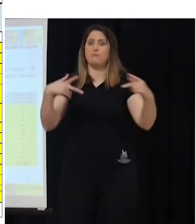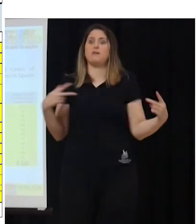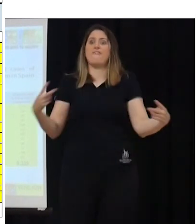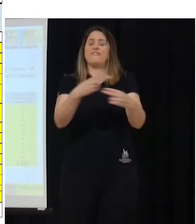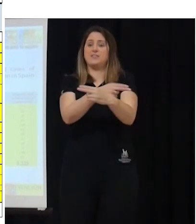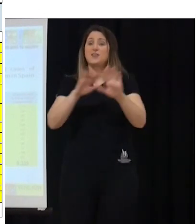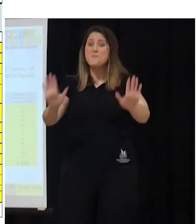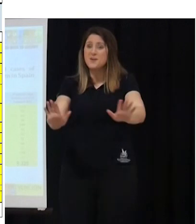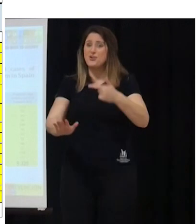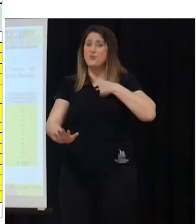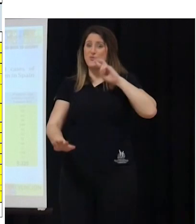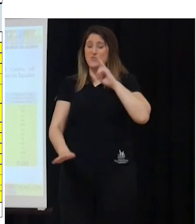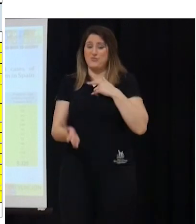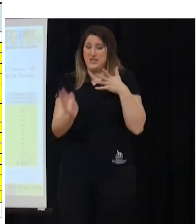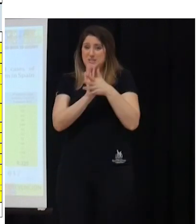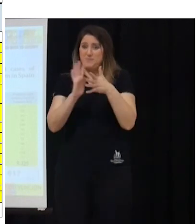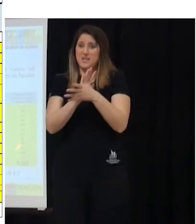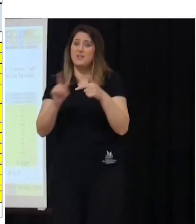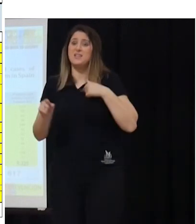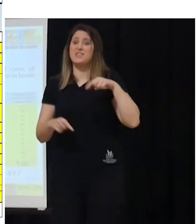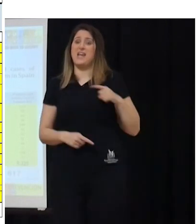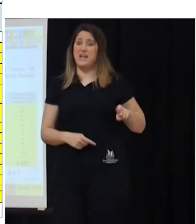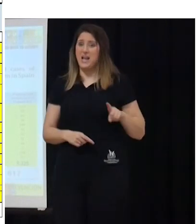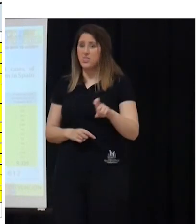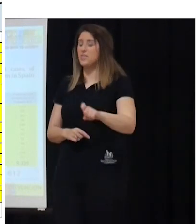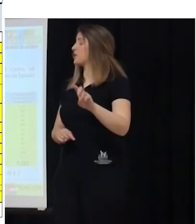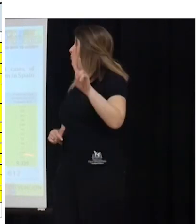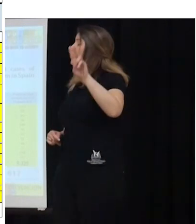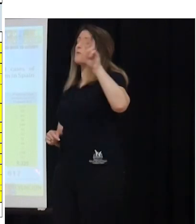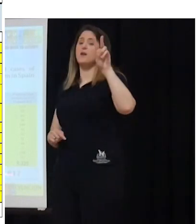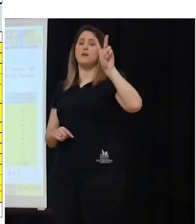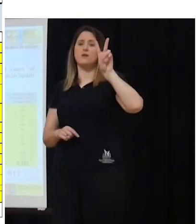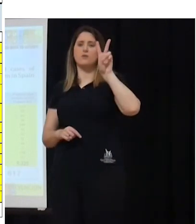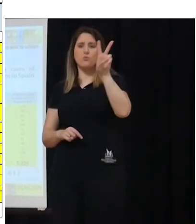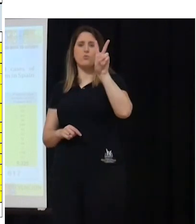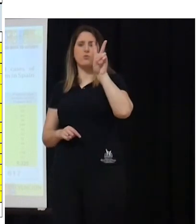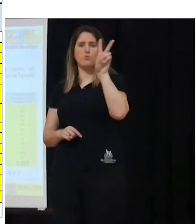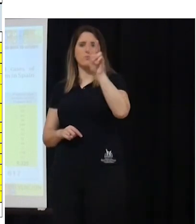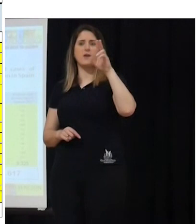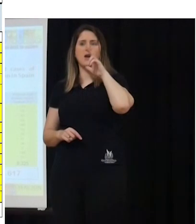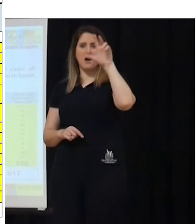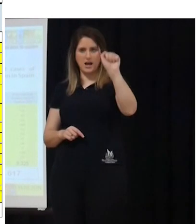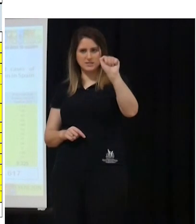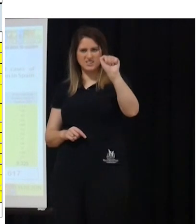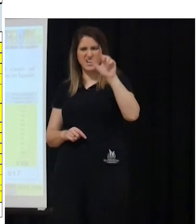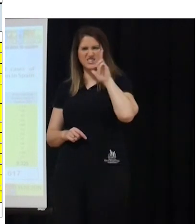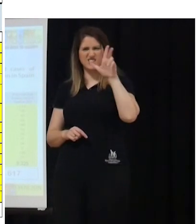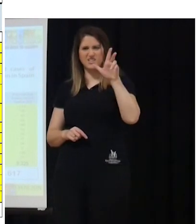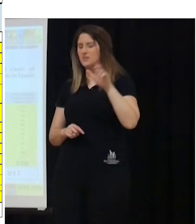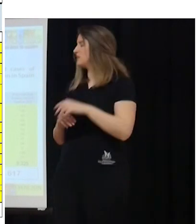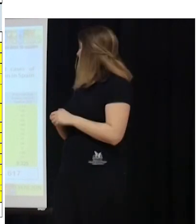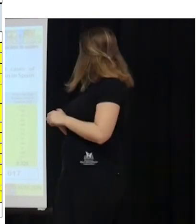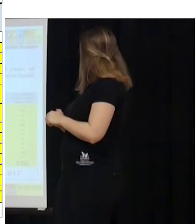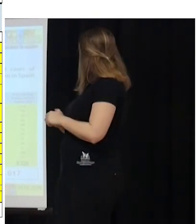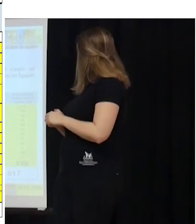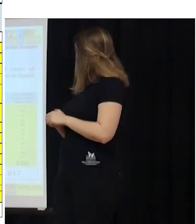eso, cuando hablamos de cánceres VPH, aparece una mayor frecuencia de cáncer en el